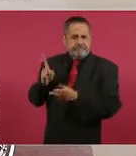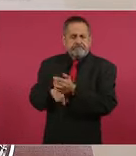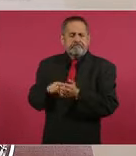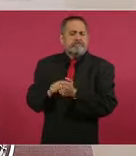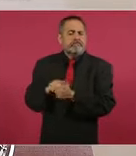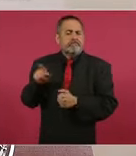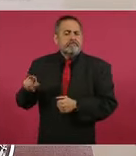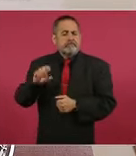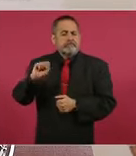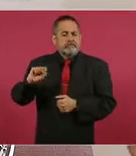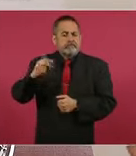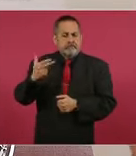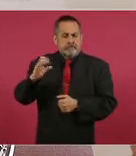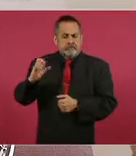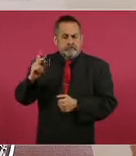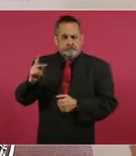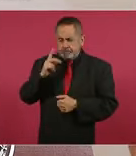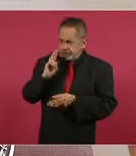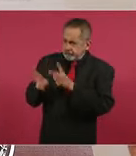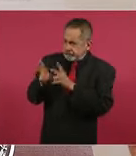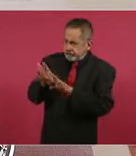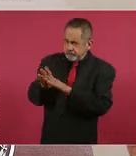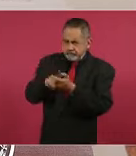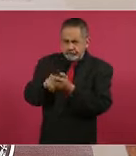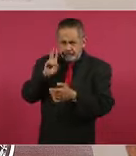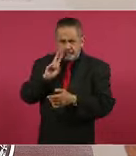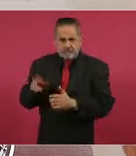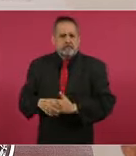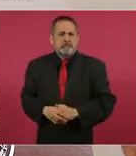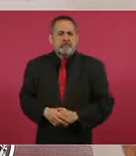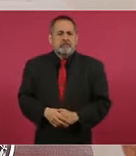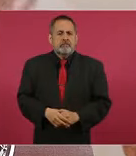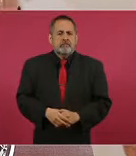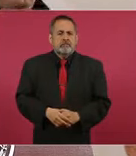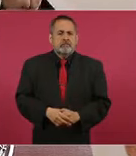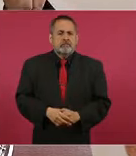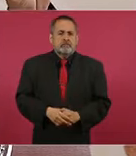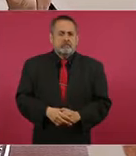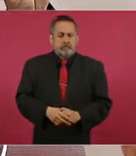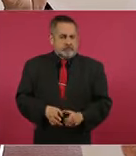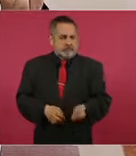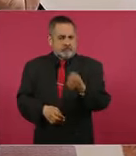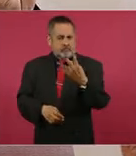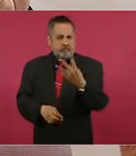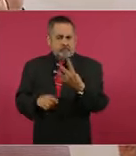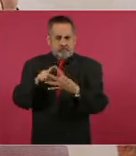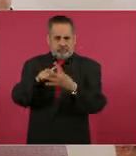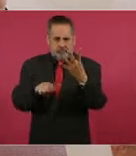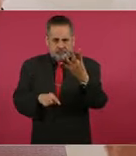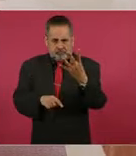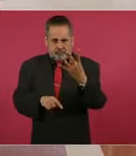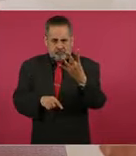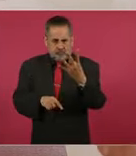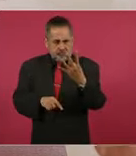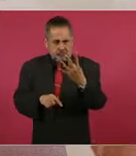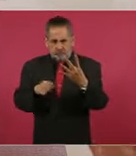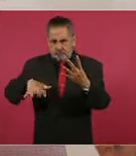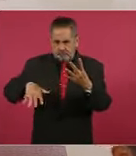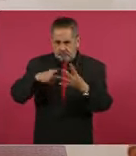es. ¿Nos dejas eso también? Con todo aquí, gusto. Aquí, las cuatro cosas que planteas. Sí. ¿Sí?